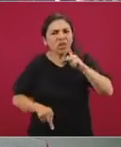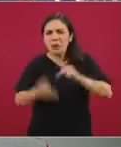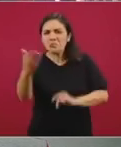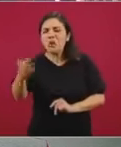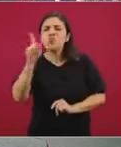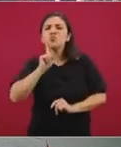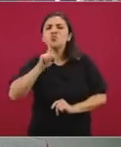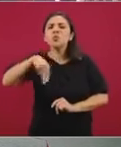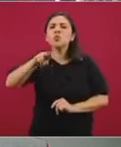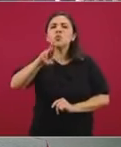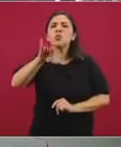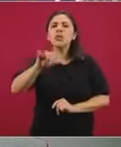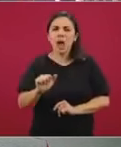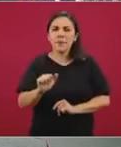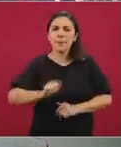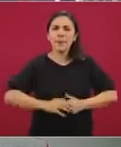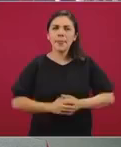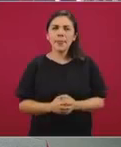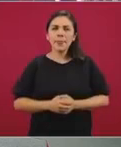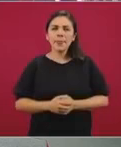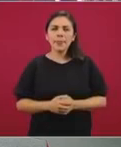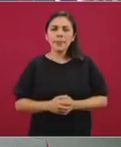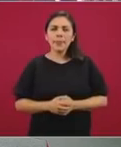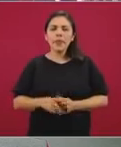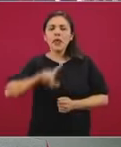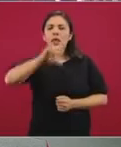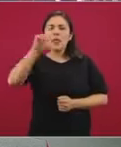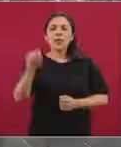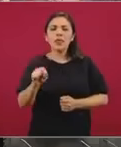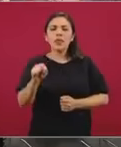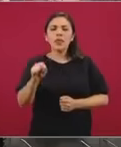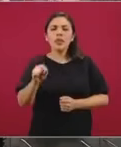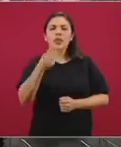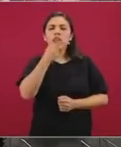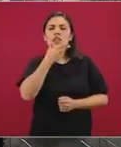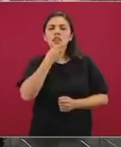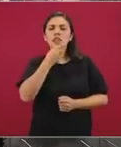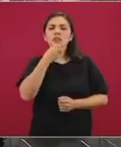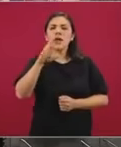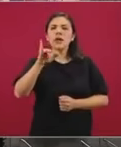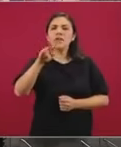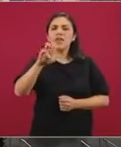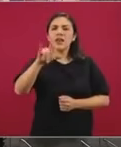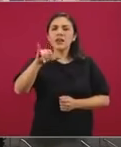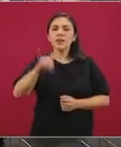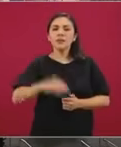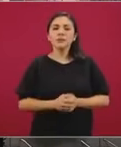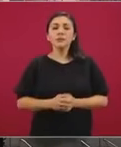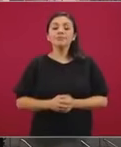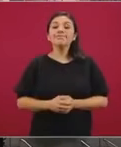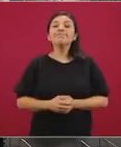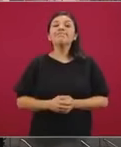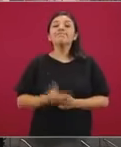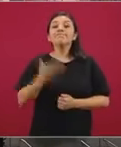Fernández de Expresate y luego a Revilino Rueda. Hola, ¿cómo están? Soy Nuri Fernández